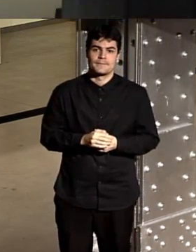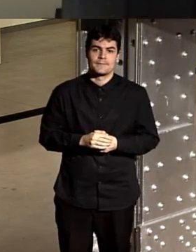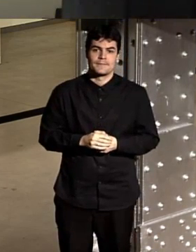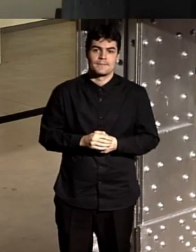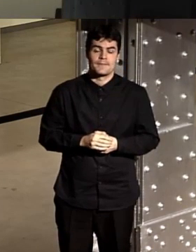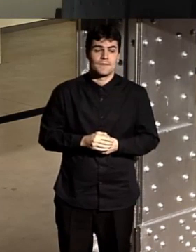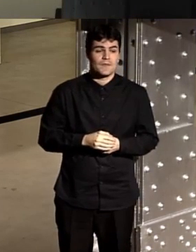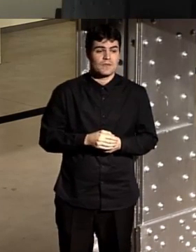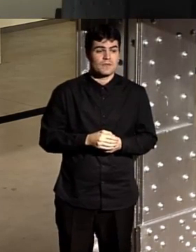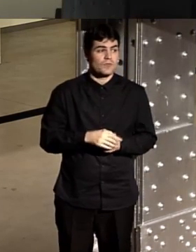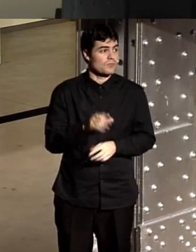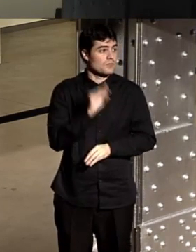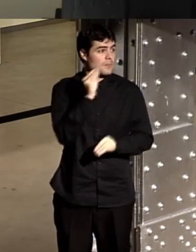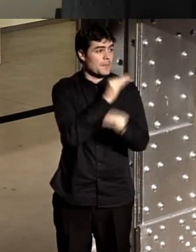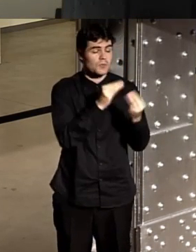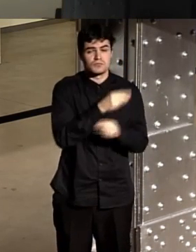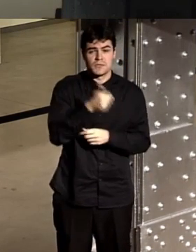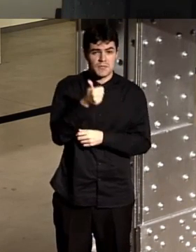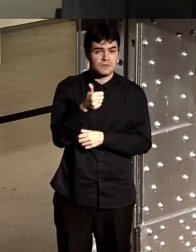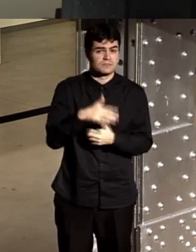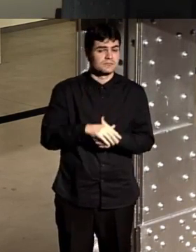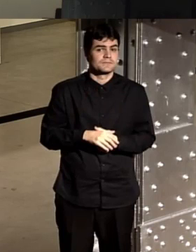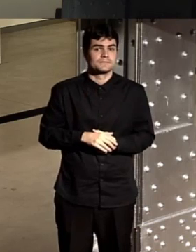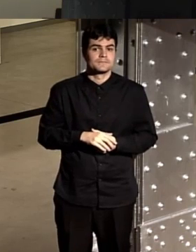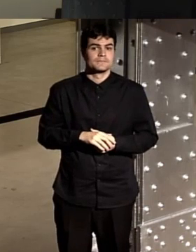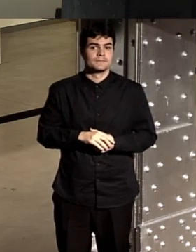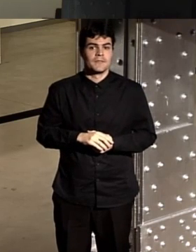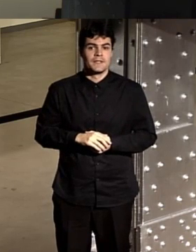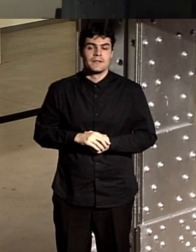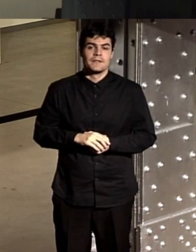Había más preguntas, y atrás había otra. Sí, allí.